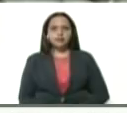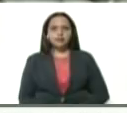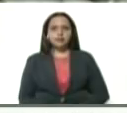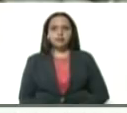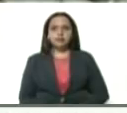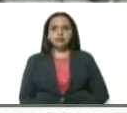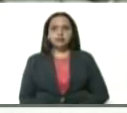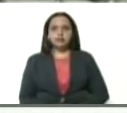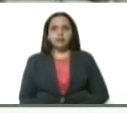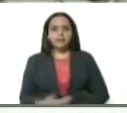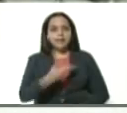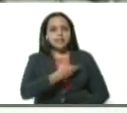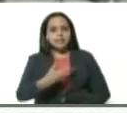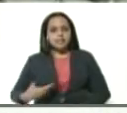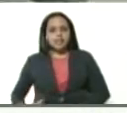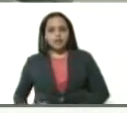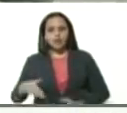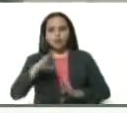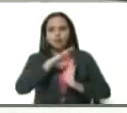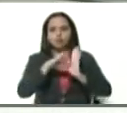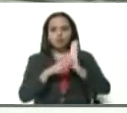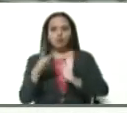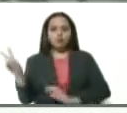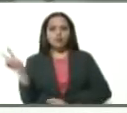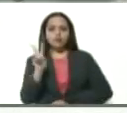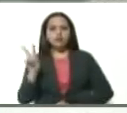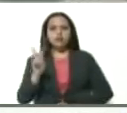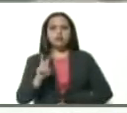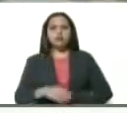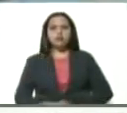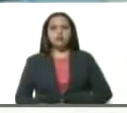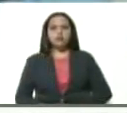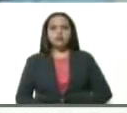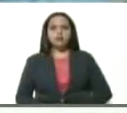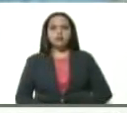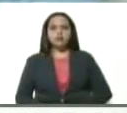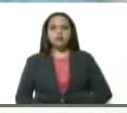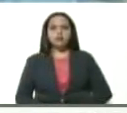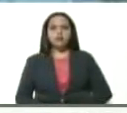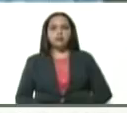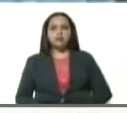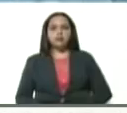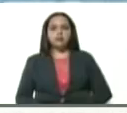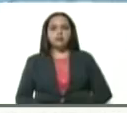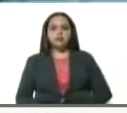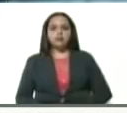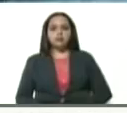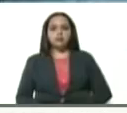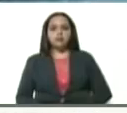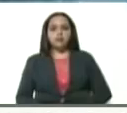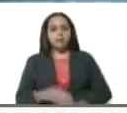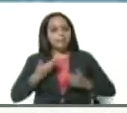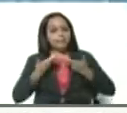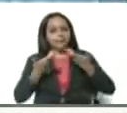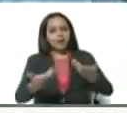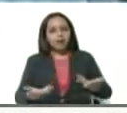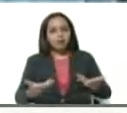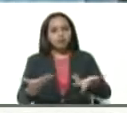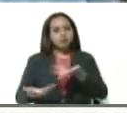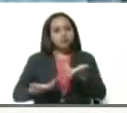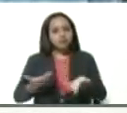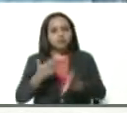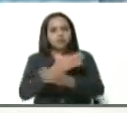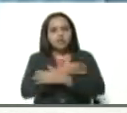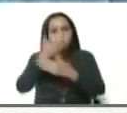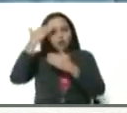comandante y jefe, presidente constitucional de la República Bolivariana de Venezuela. Reciba nuestro caluroso saludo